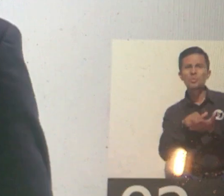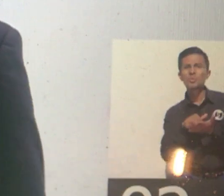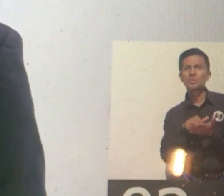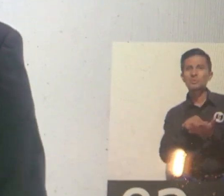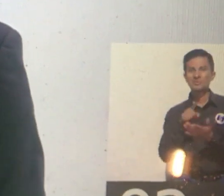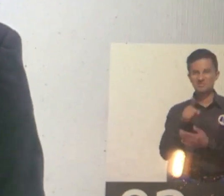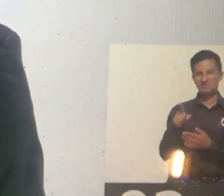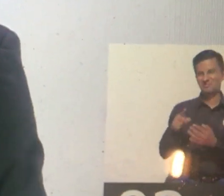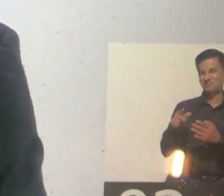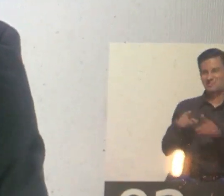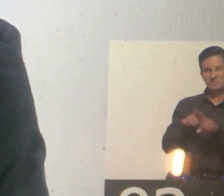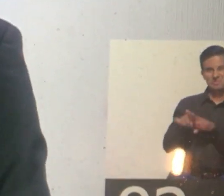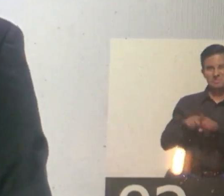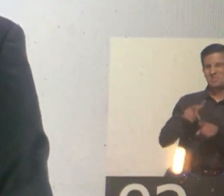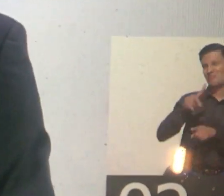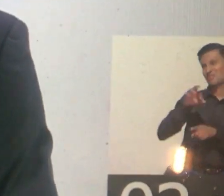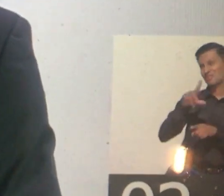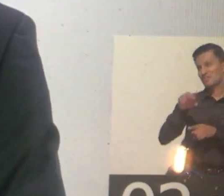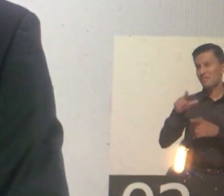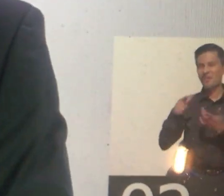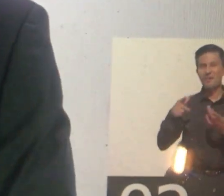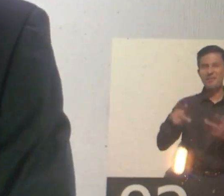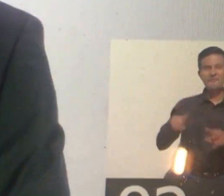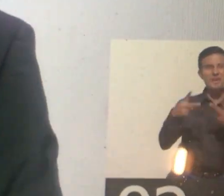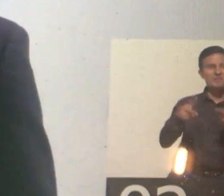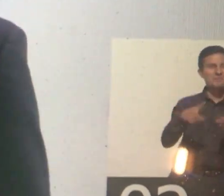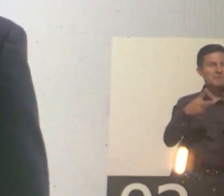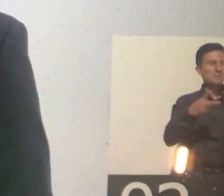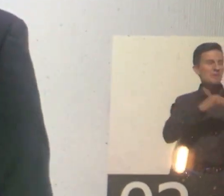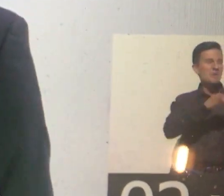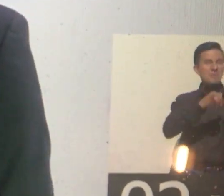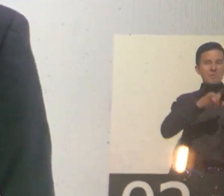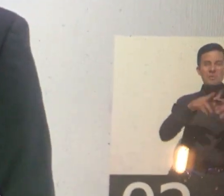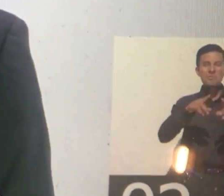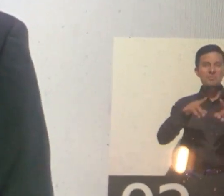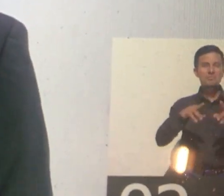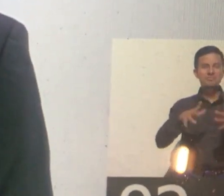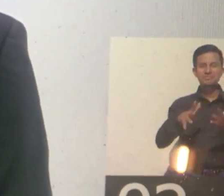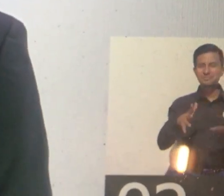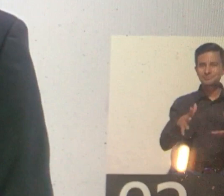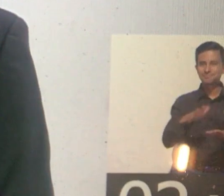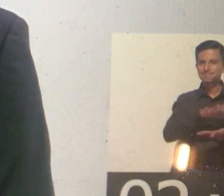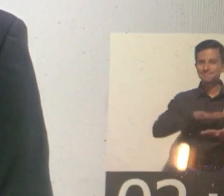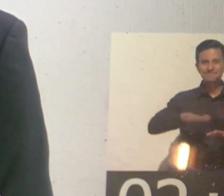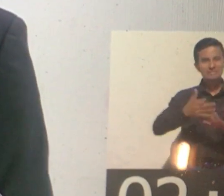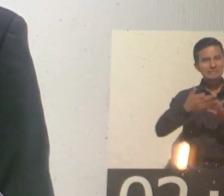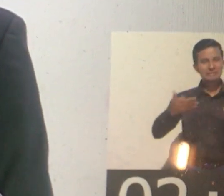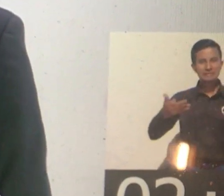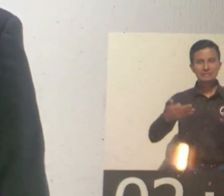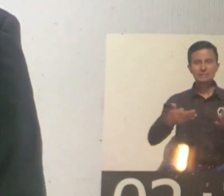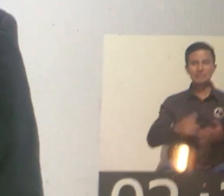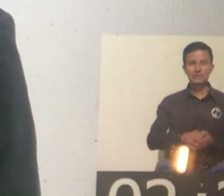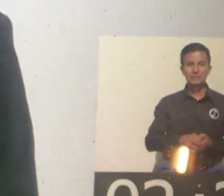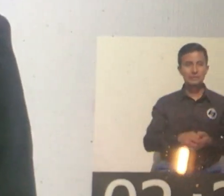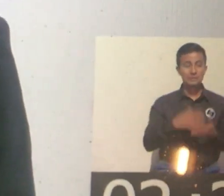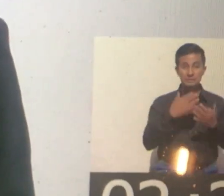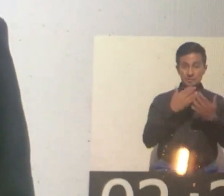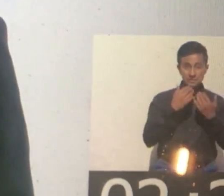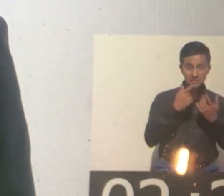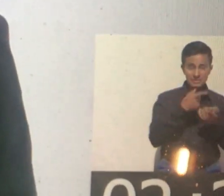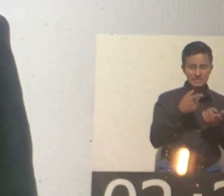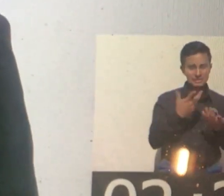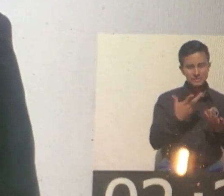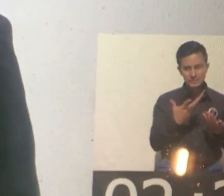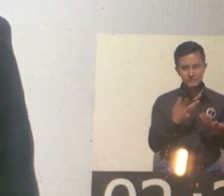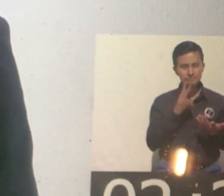están vendiendo todos nuestras tierras y si no tenemos reservas vamos a comprar esos terrenos y cómo lo